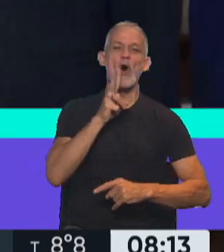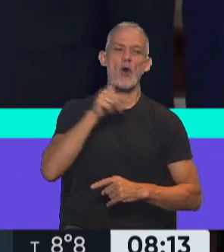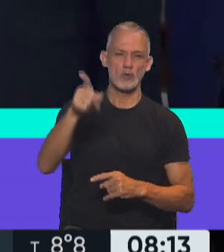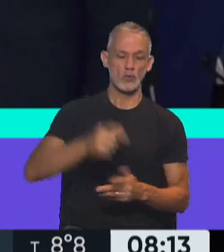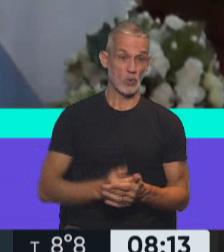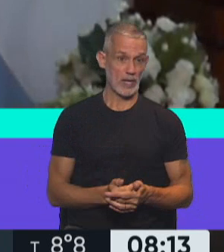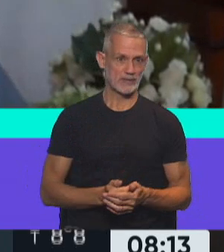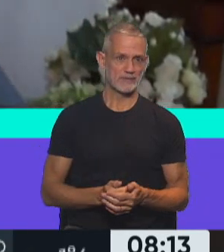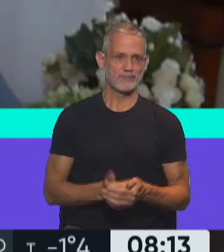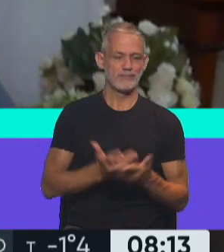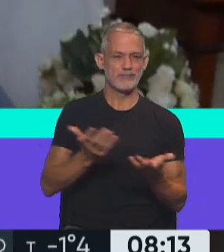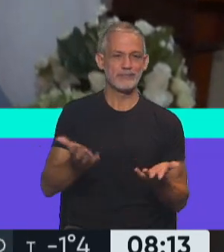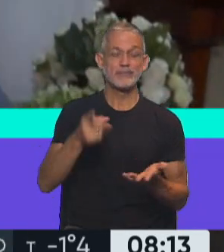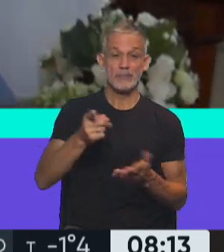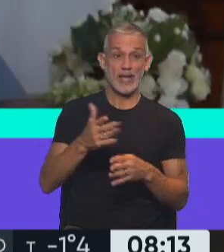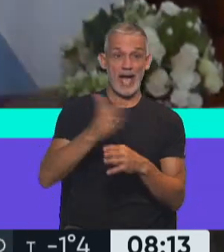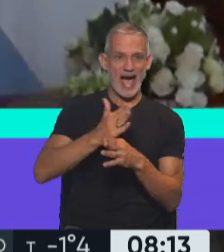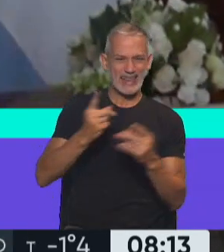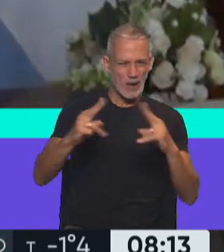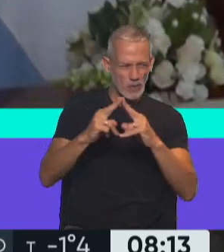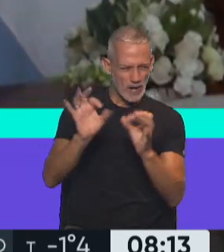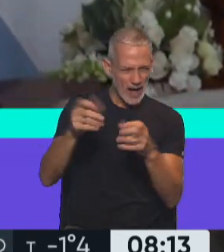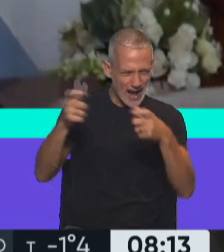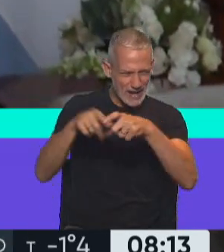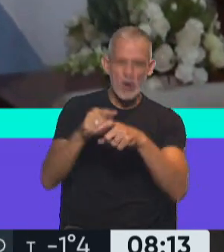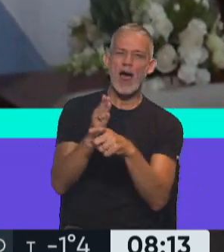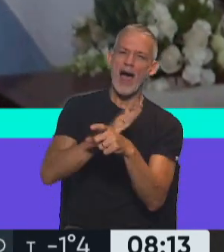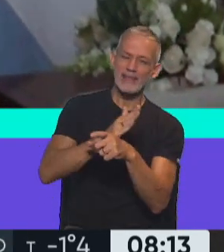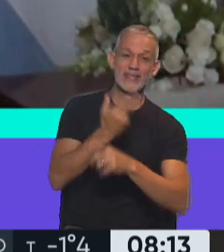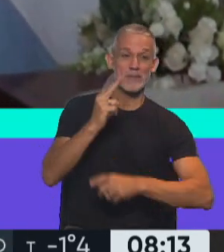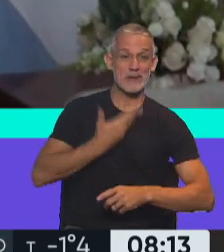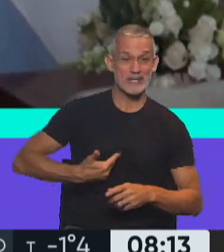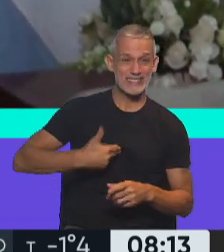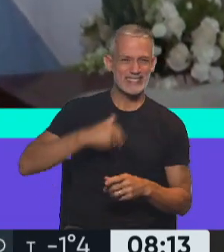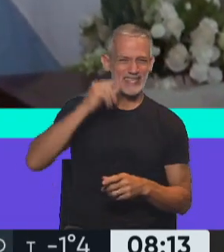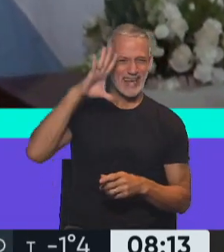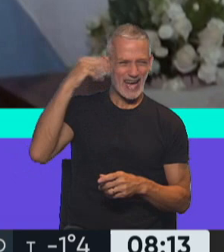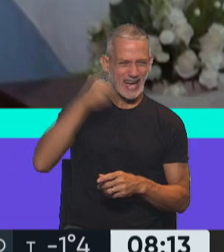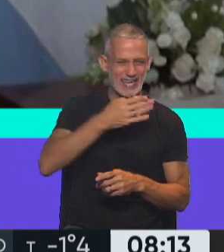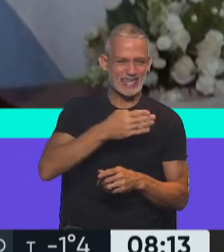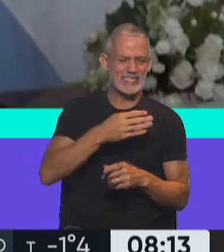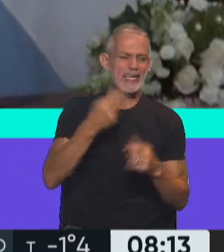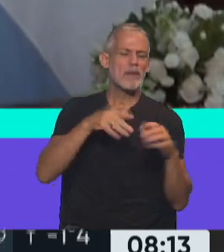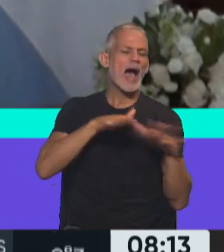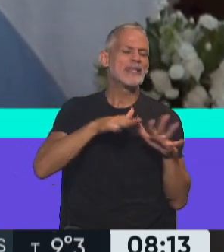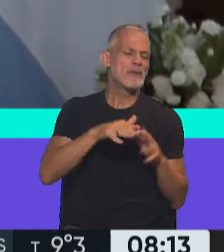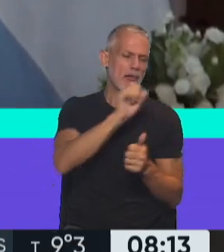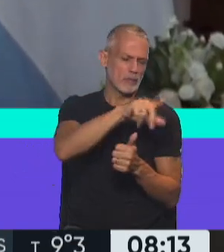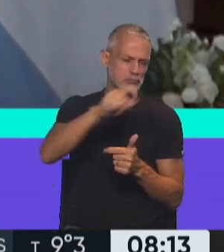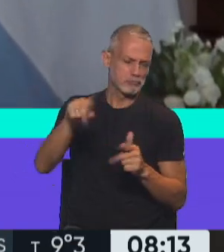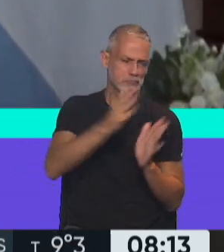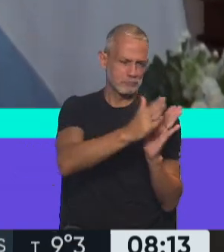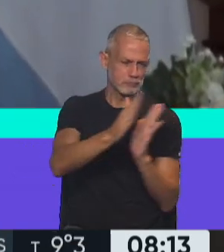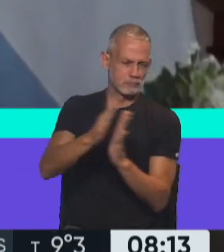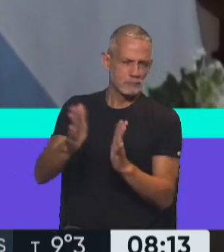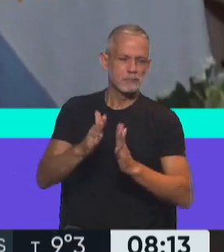Lo concreto que antes de este encuentro, la vicepresidenta y como parte de las diferentes actividades que desarrolló en las últimas